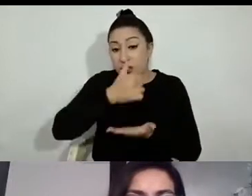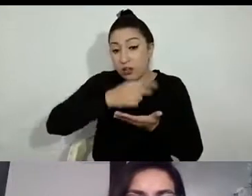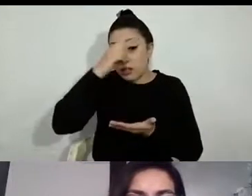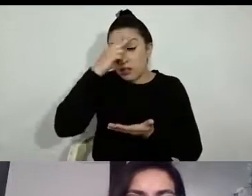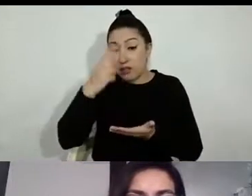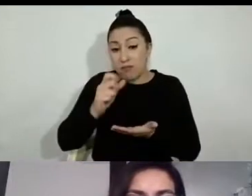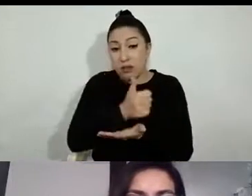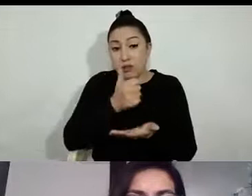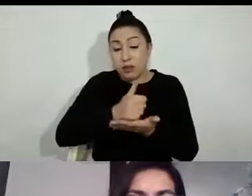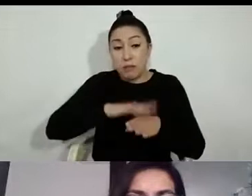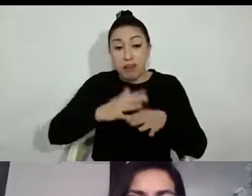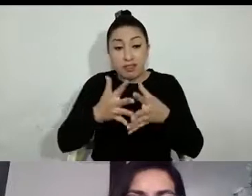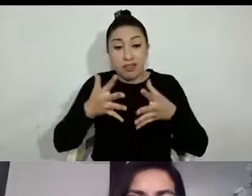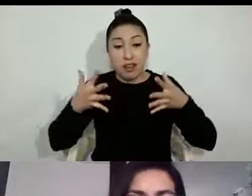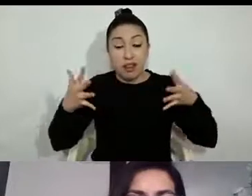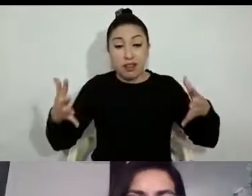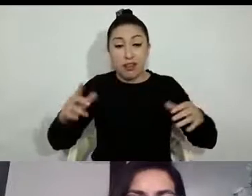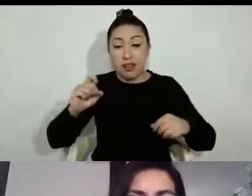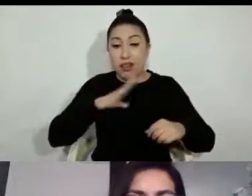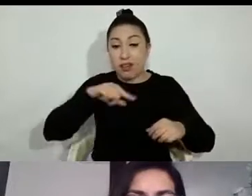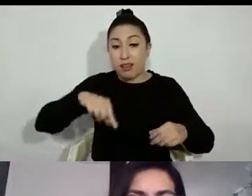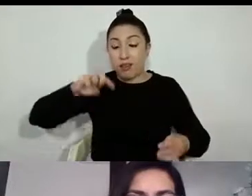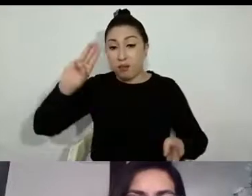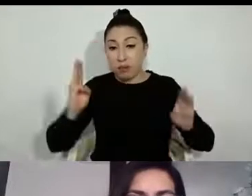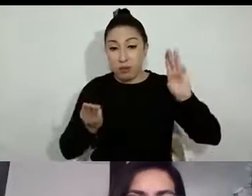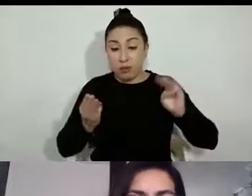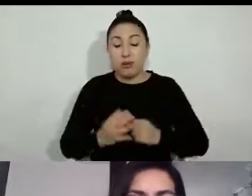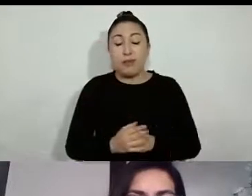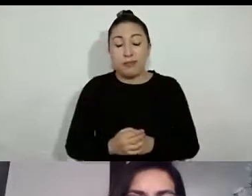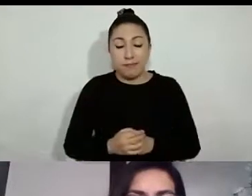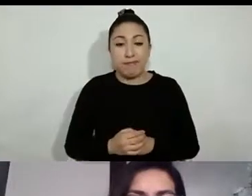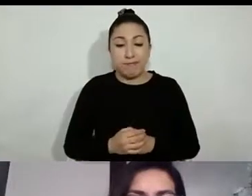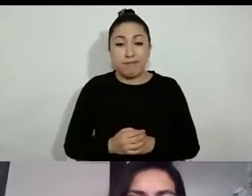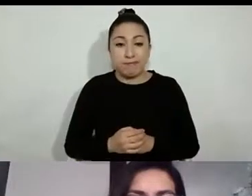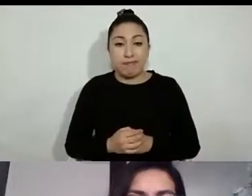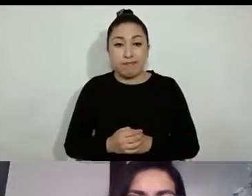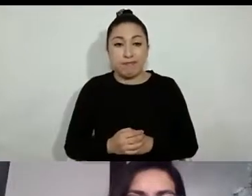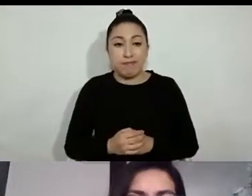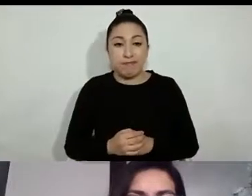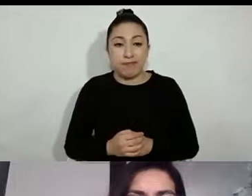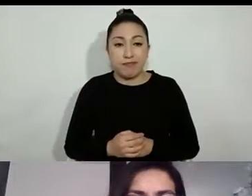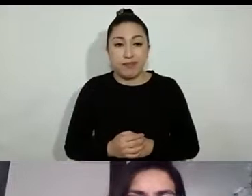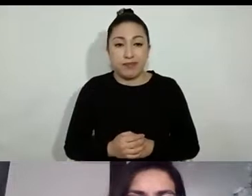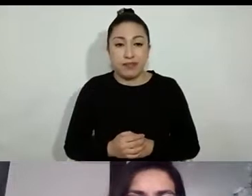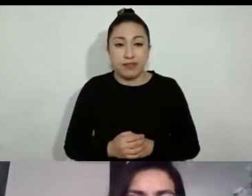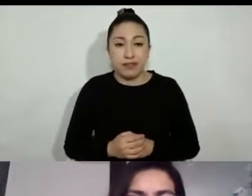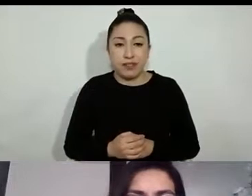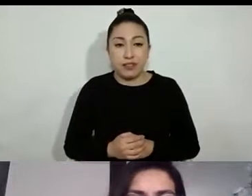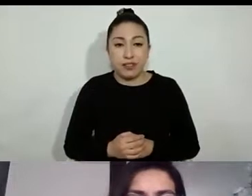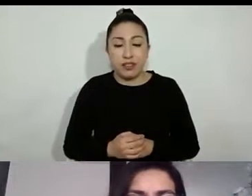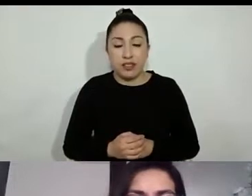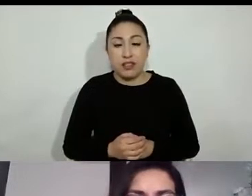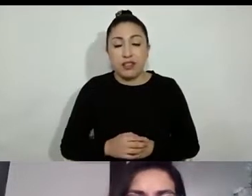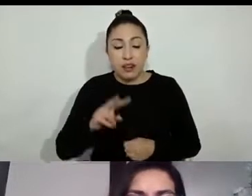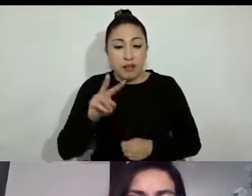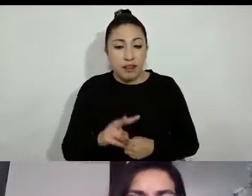del mundo y que, pues, en honor a la verdad, lo que hace la